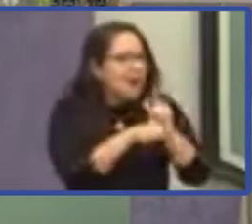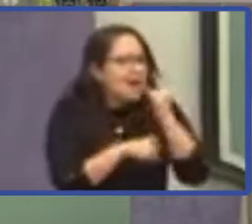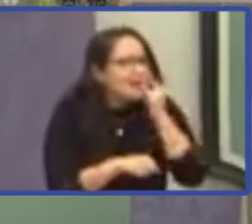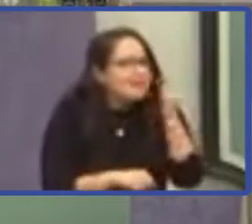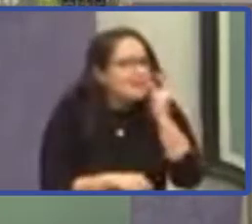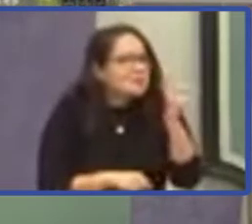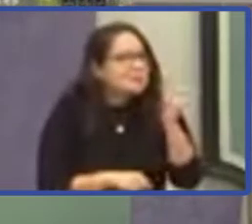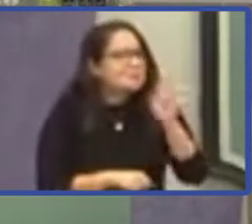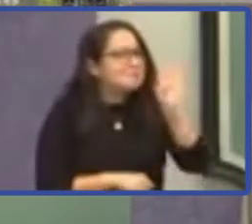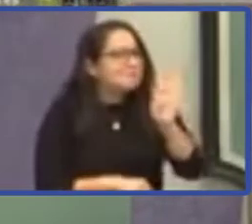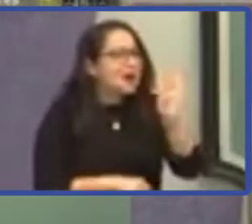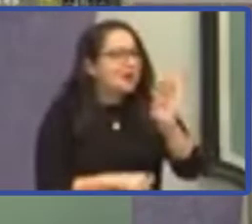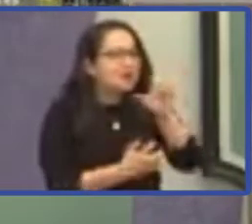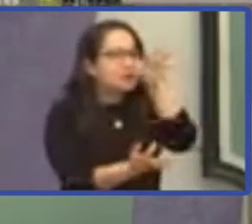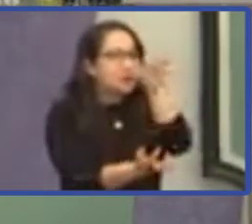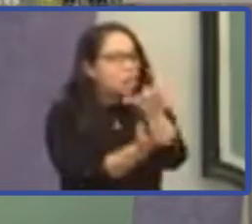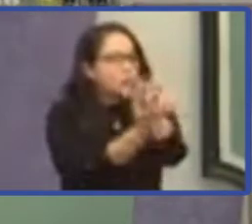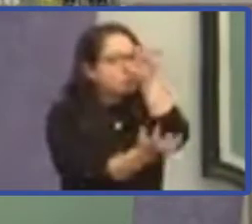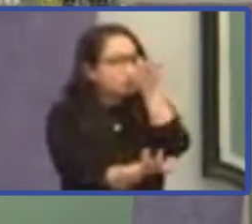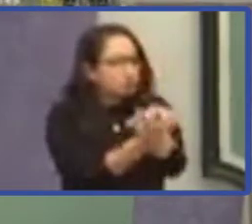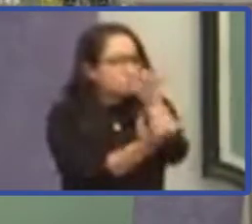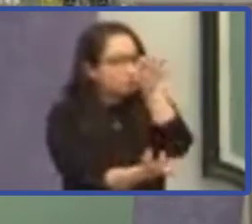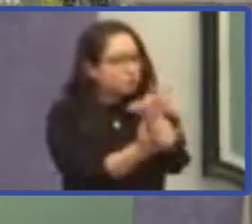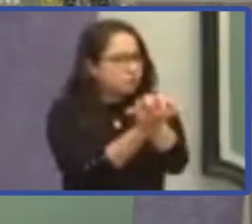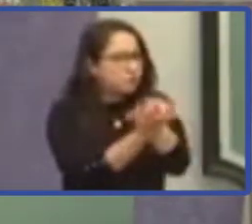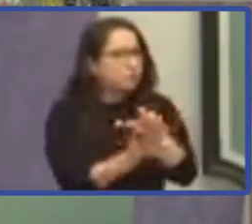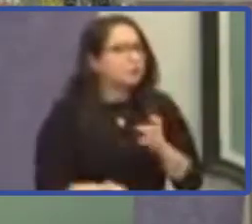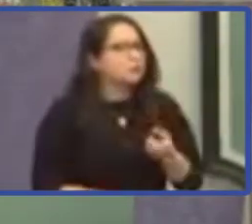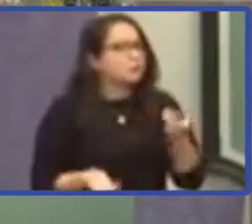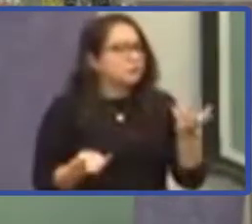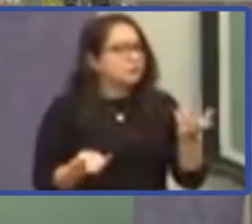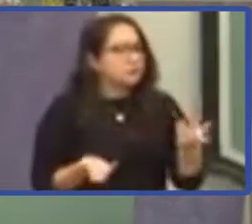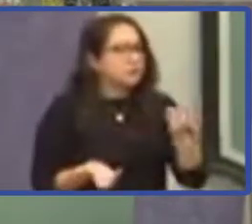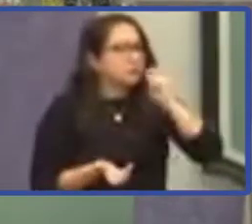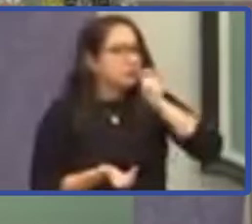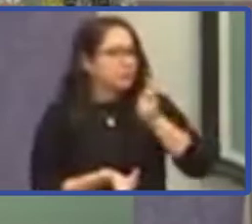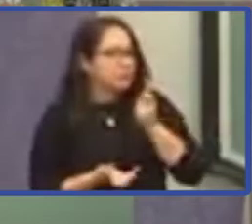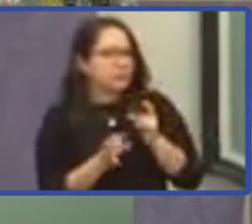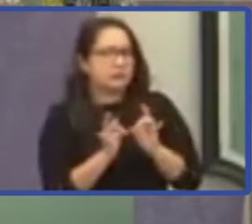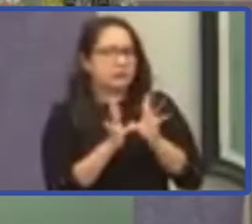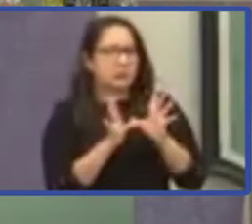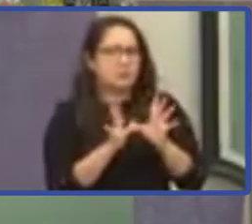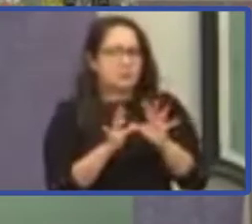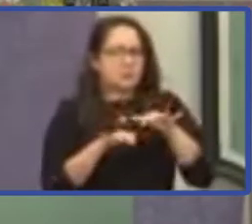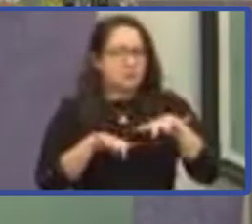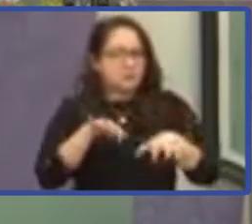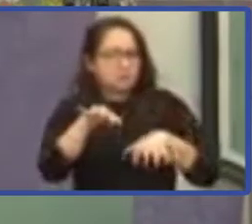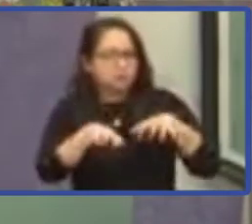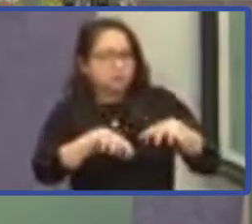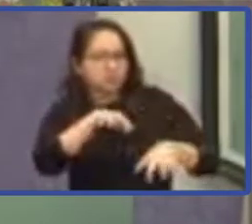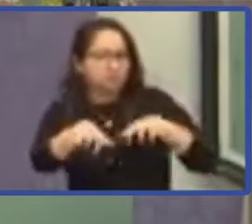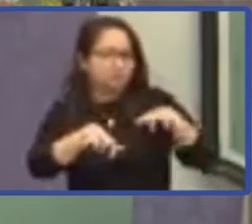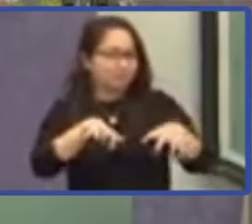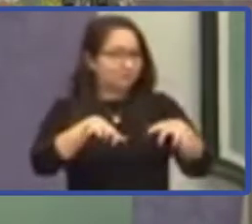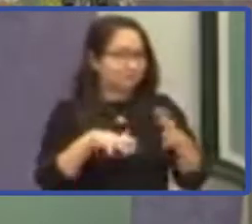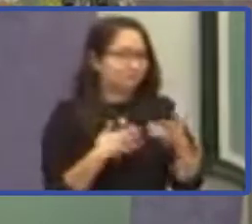cocodrilos que de pronto se salen del dibujo y empiezan a caminar ¿ya vieron qué padre?